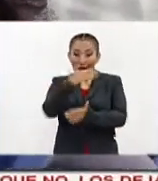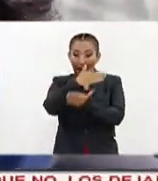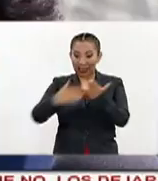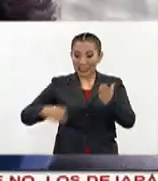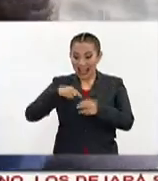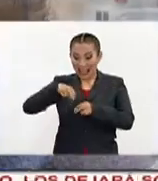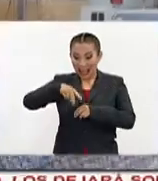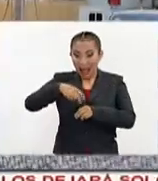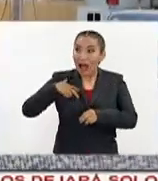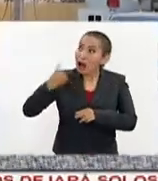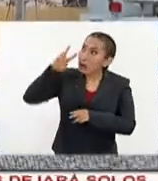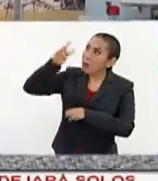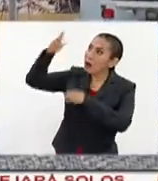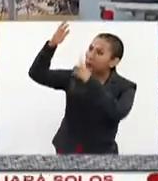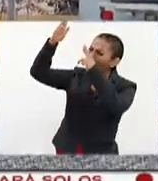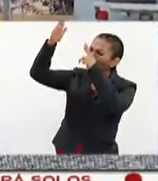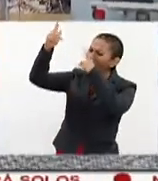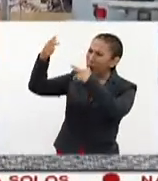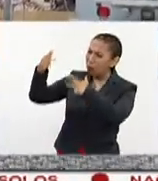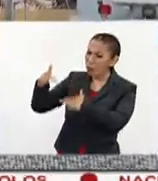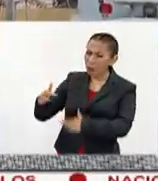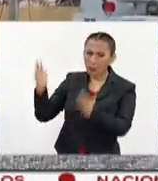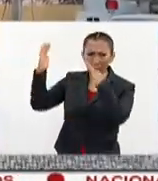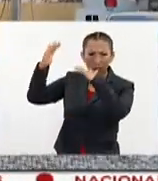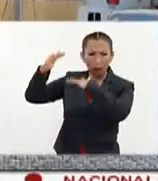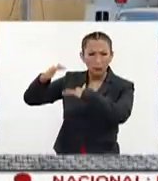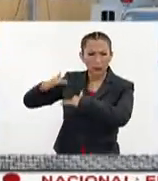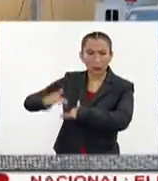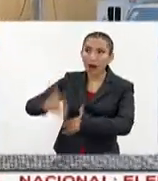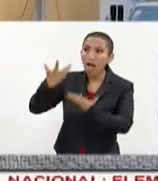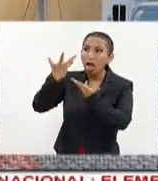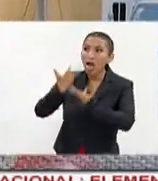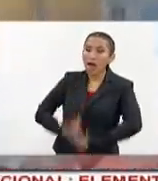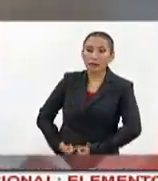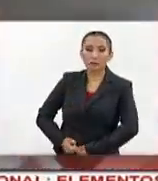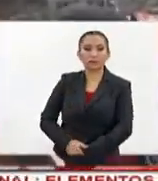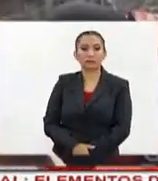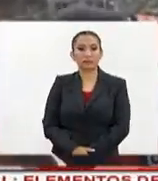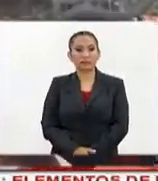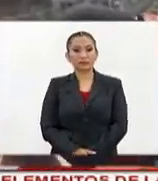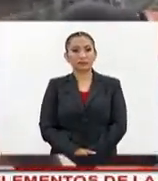mitad de la calle y ver cómo en segundos colapsaba ese inmueble de 6 pisos.